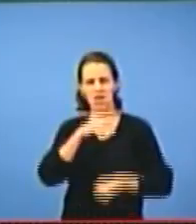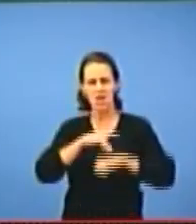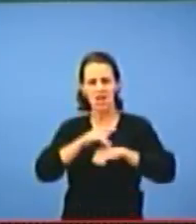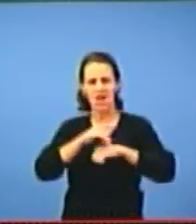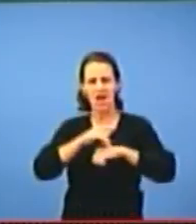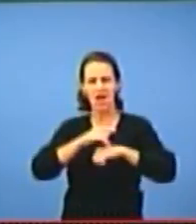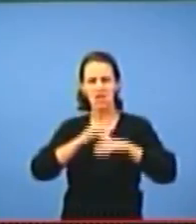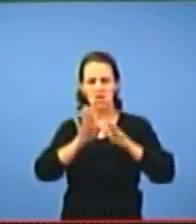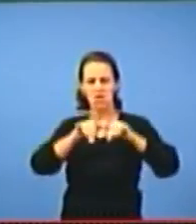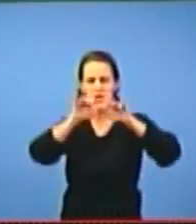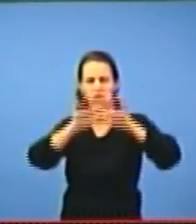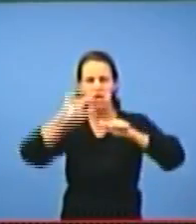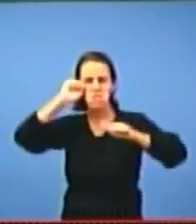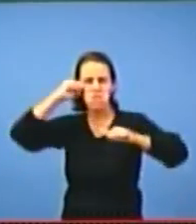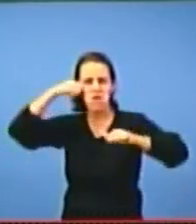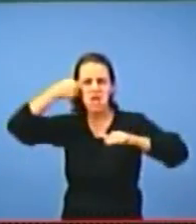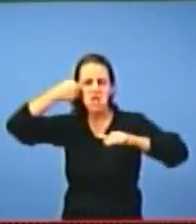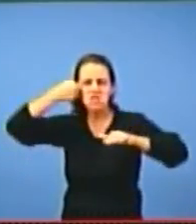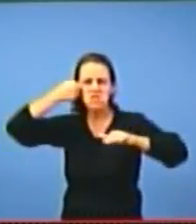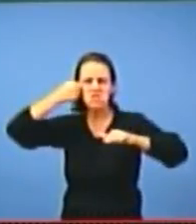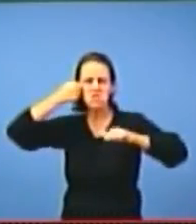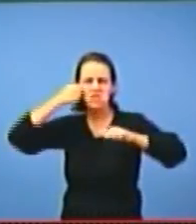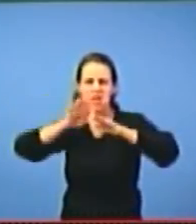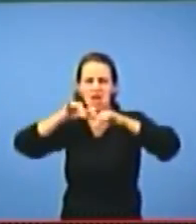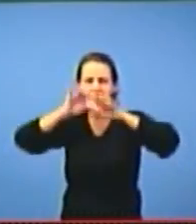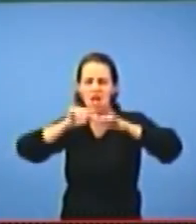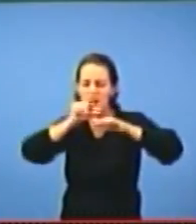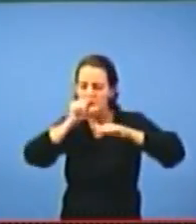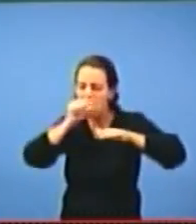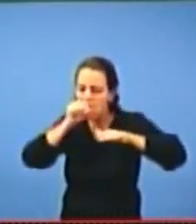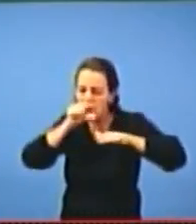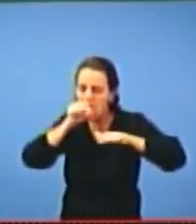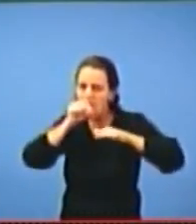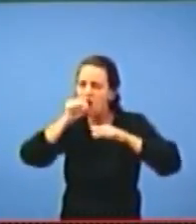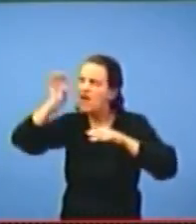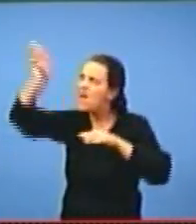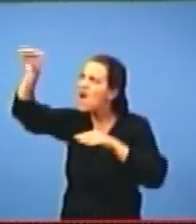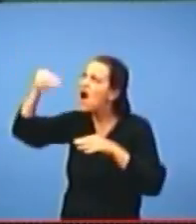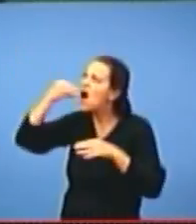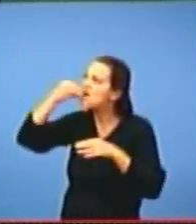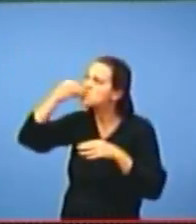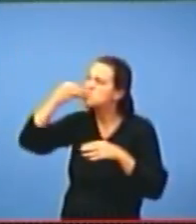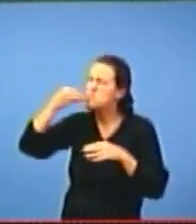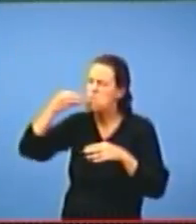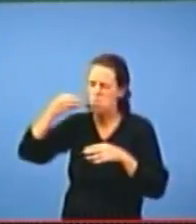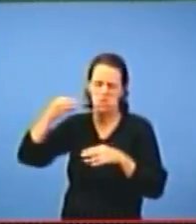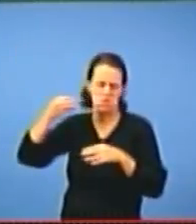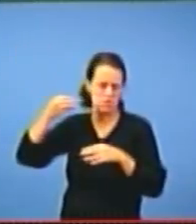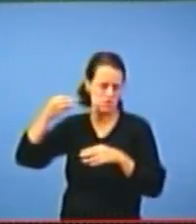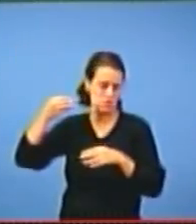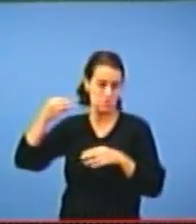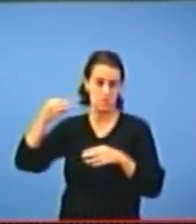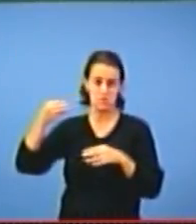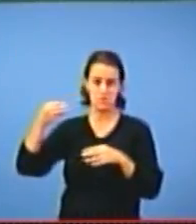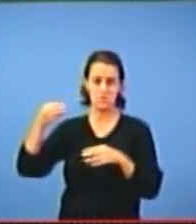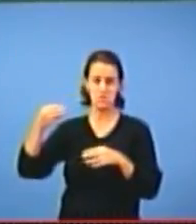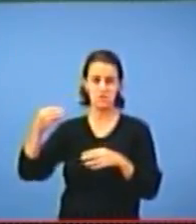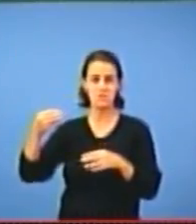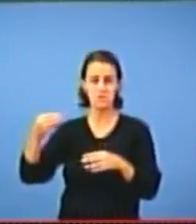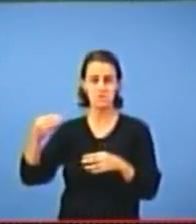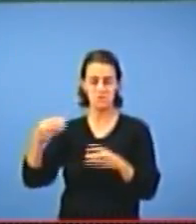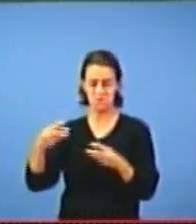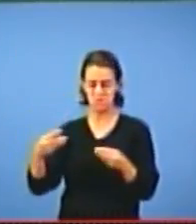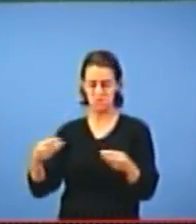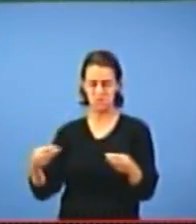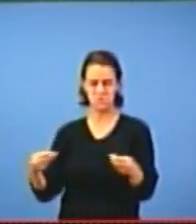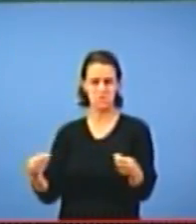traían a Elías. El cuervo no trae carne buena, hermanos, no. El cuervo come carne que